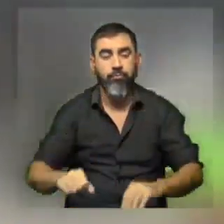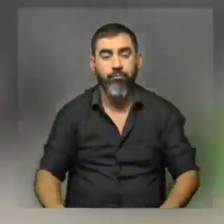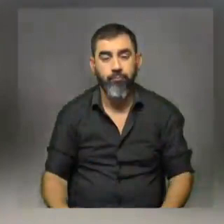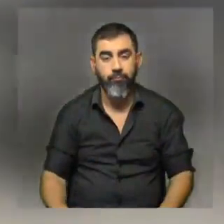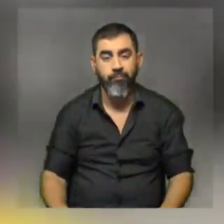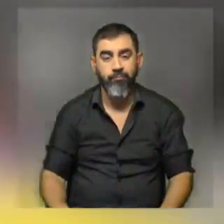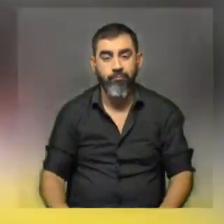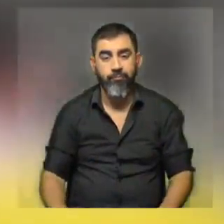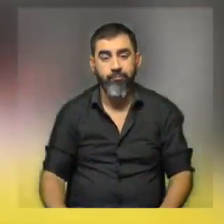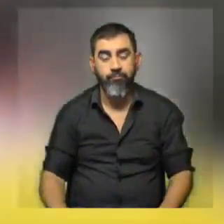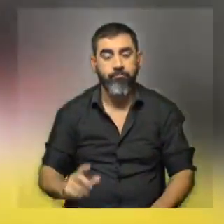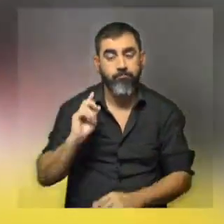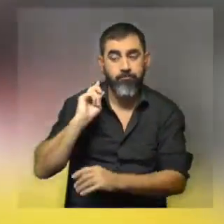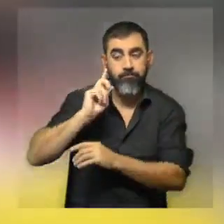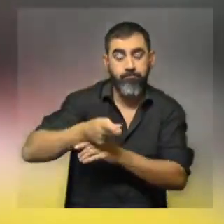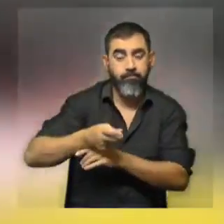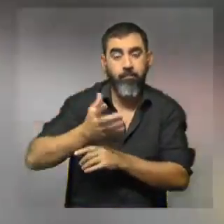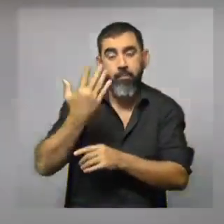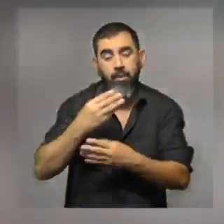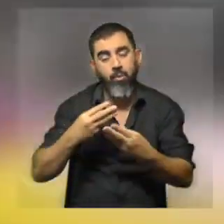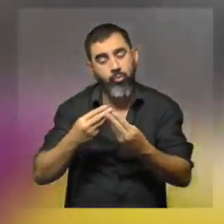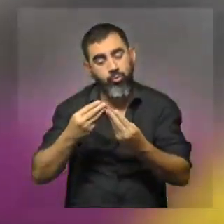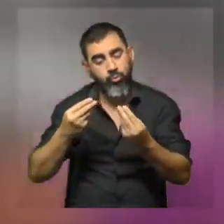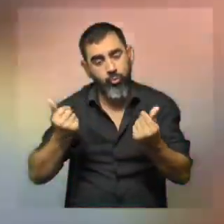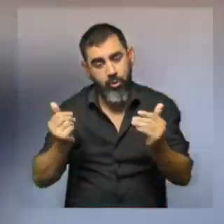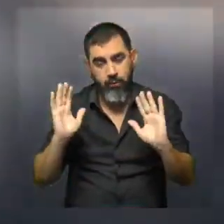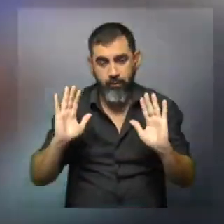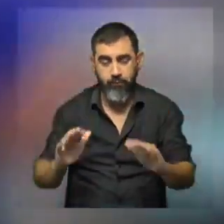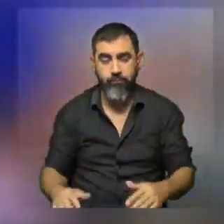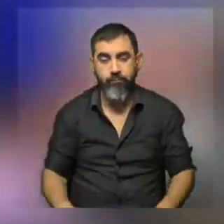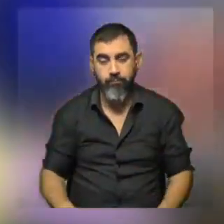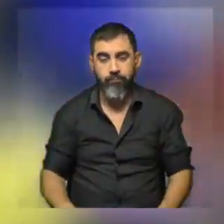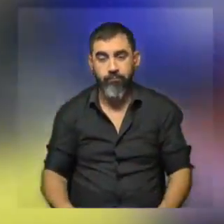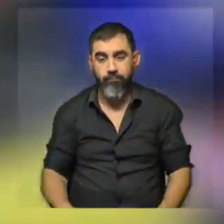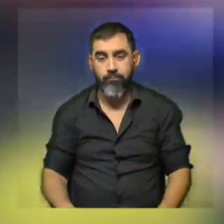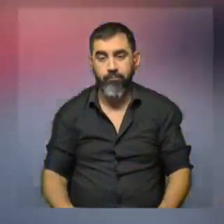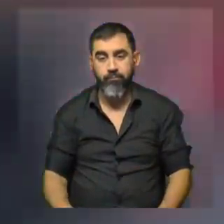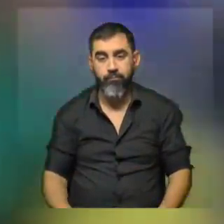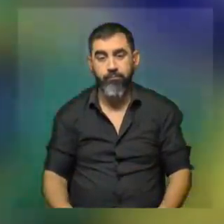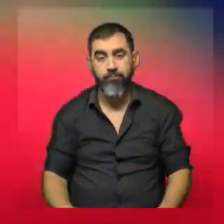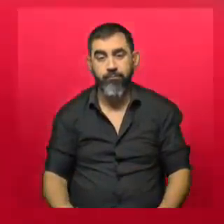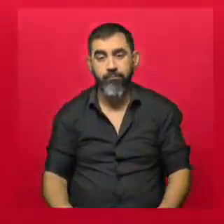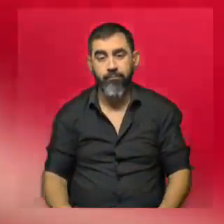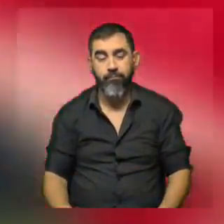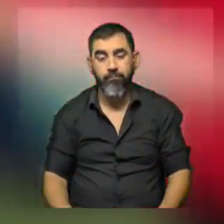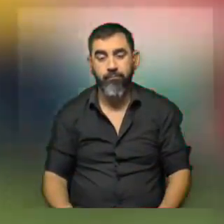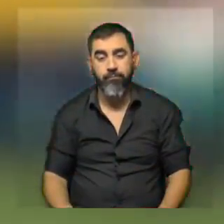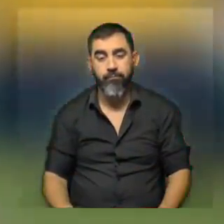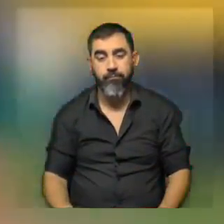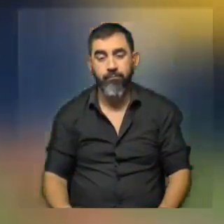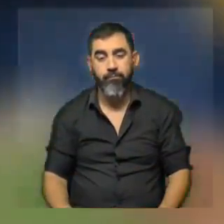manera condenando de forma muy tibia los sucesos que se dieron acá en la Plaza de los Tres